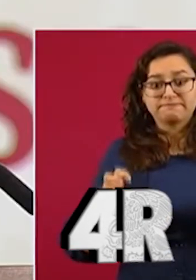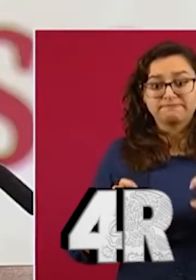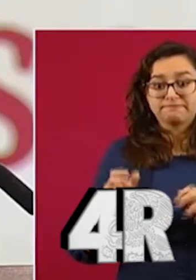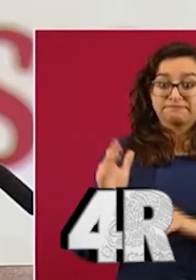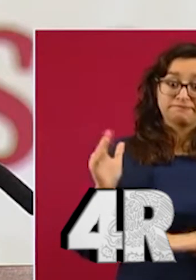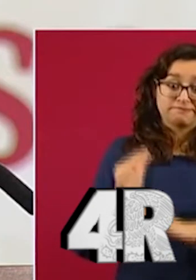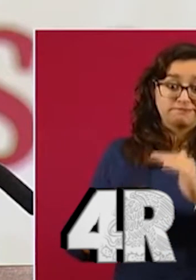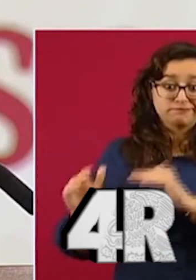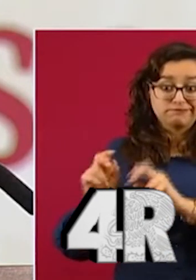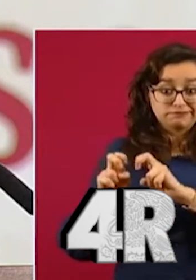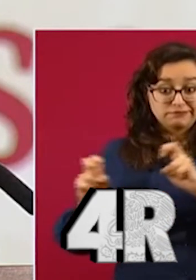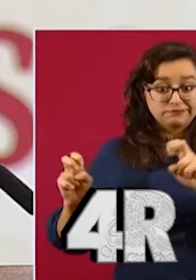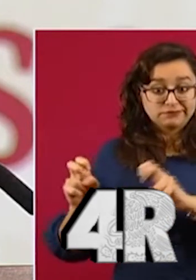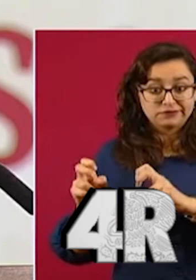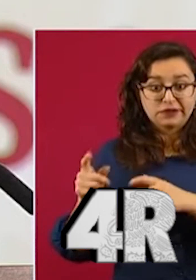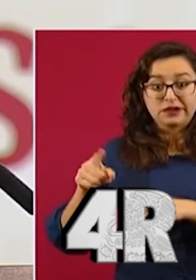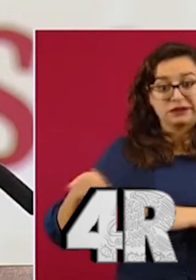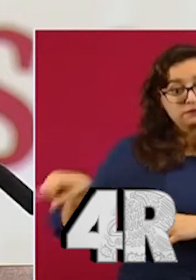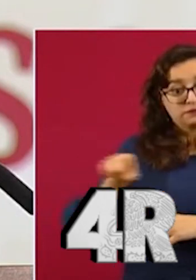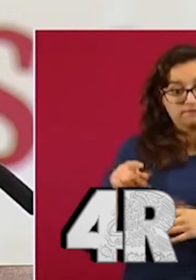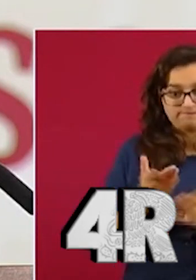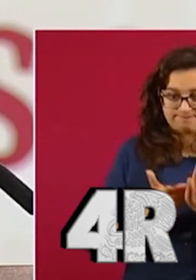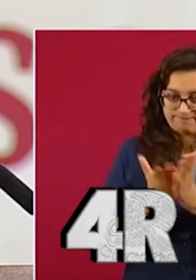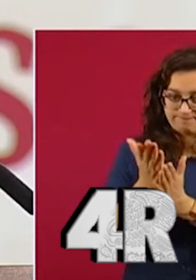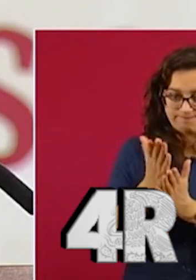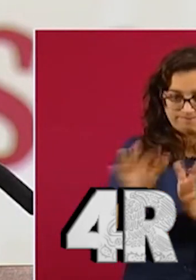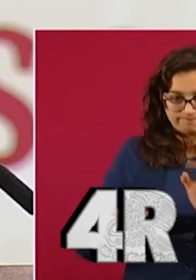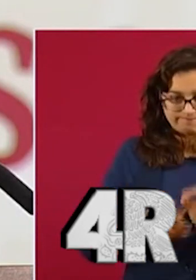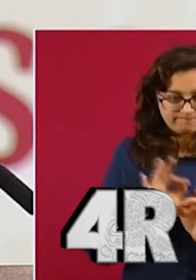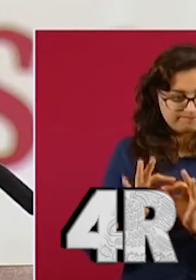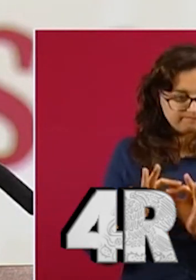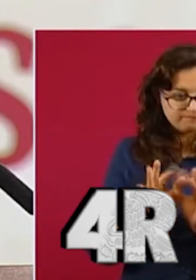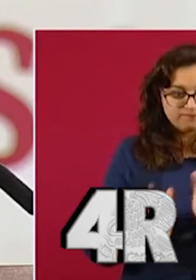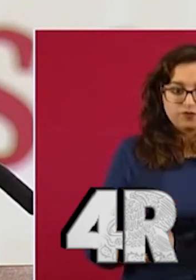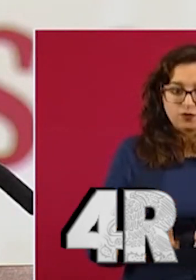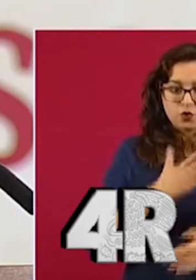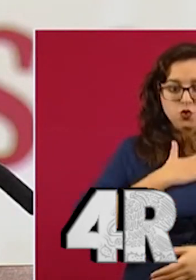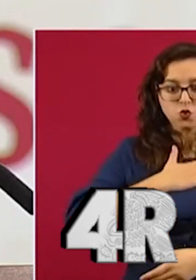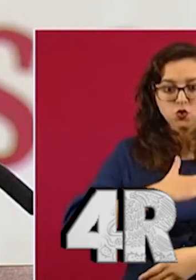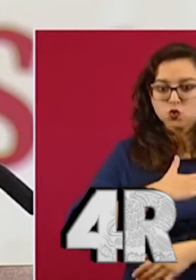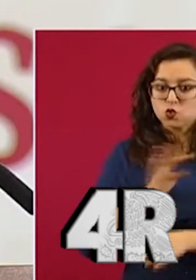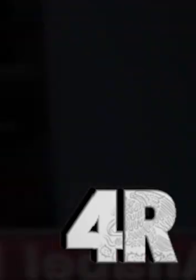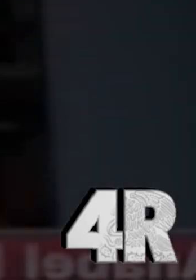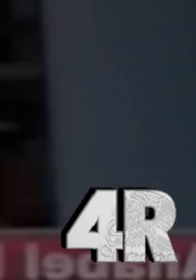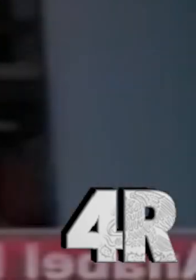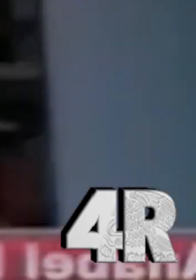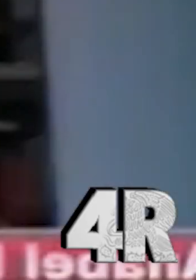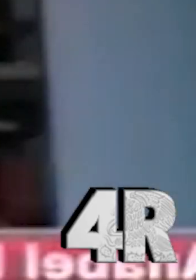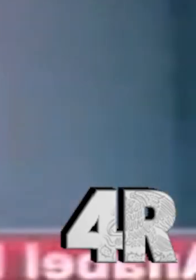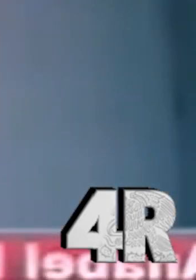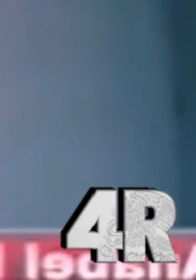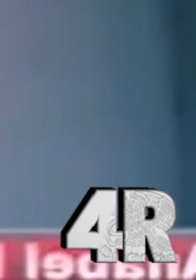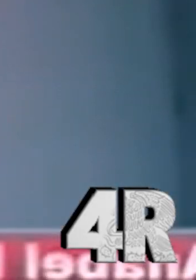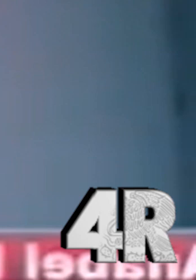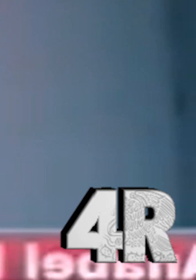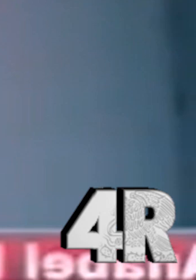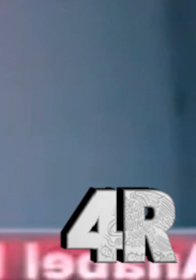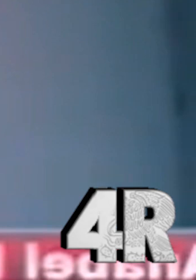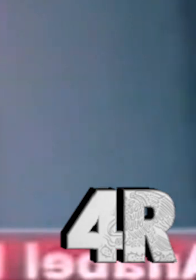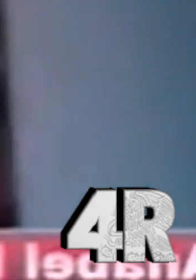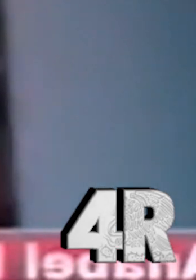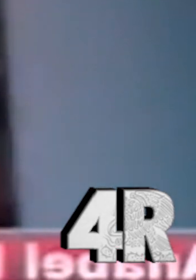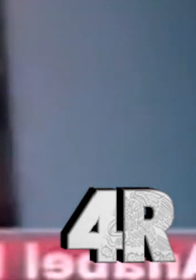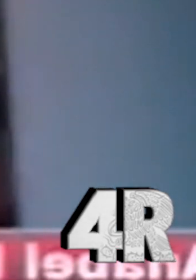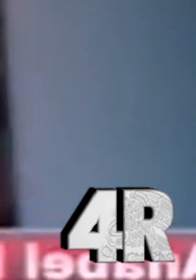vendiéndoles sus dólares al banco de mexico banxico directamente y de esta manera poder legitimar su